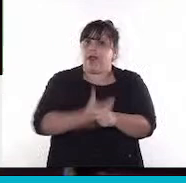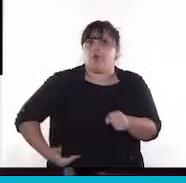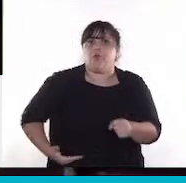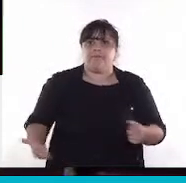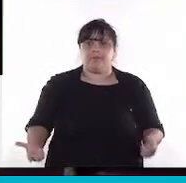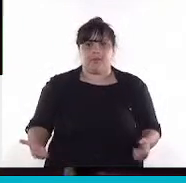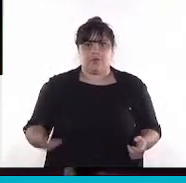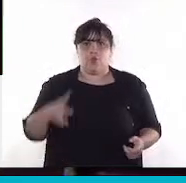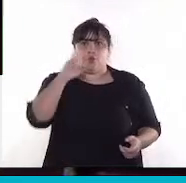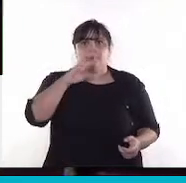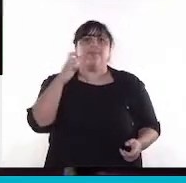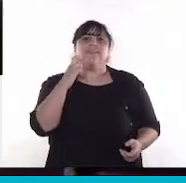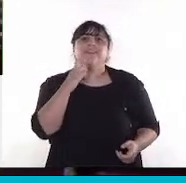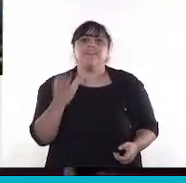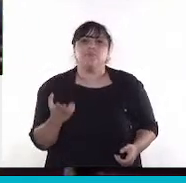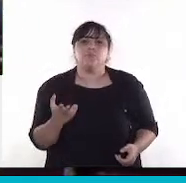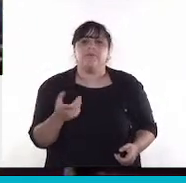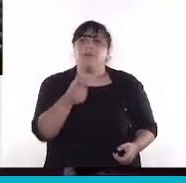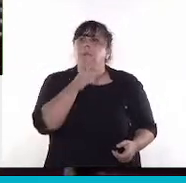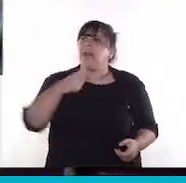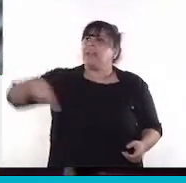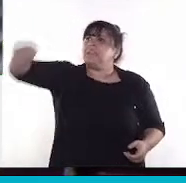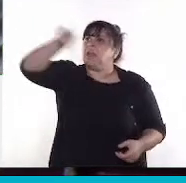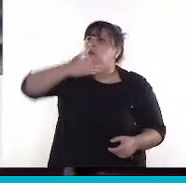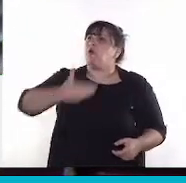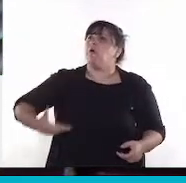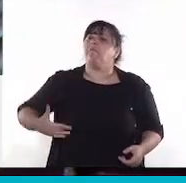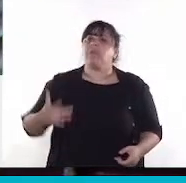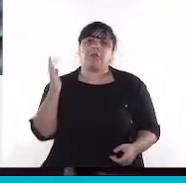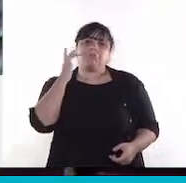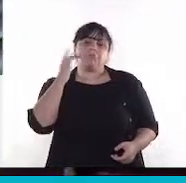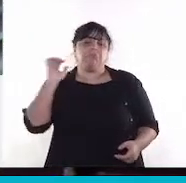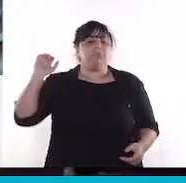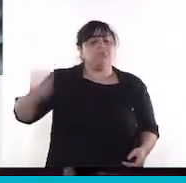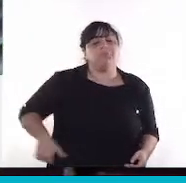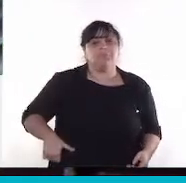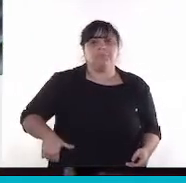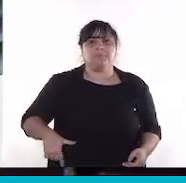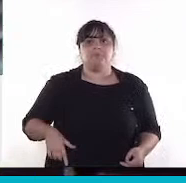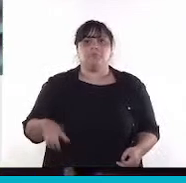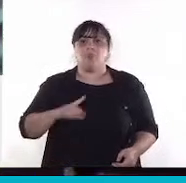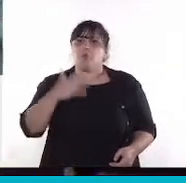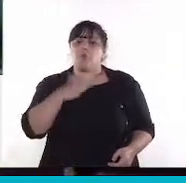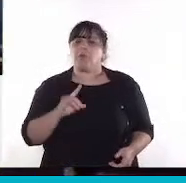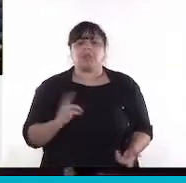que el oficialismo parece no haber escuchado ni comprendido.